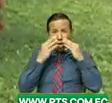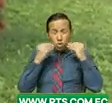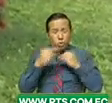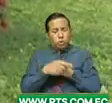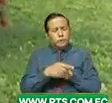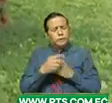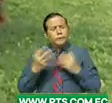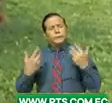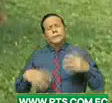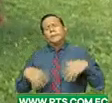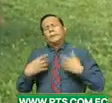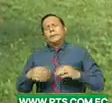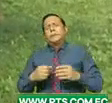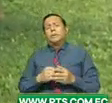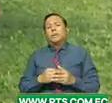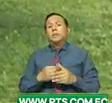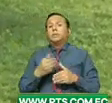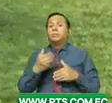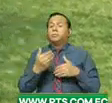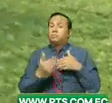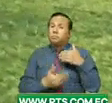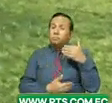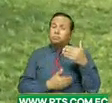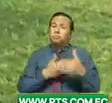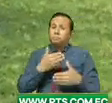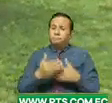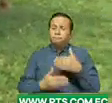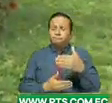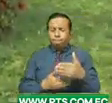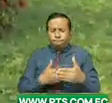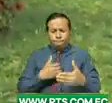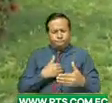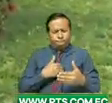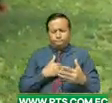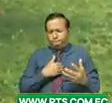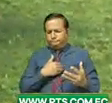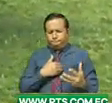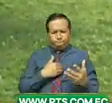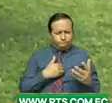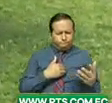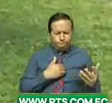Bueno, a medida que pasaba esto, yo me puse en contacto